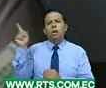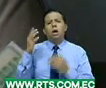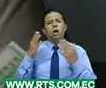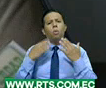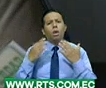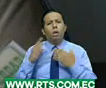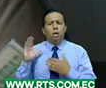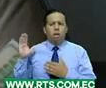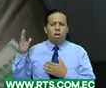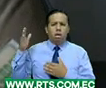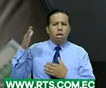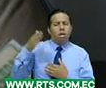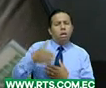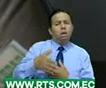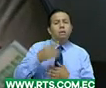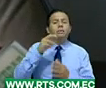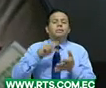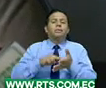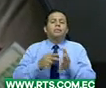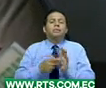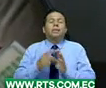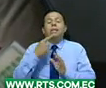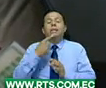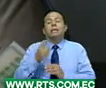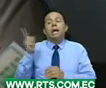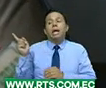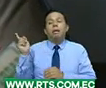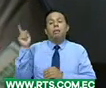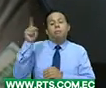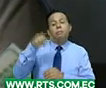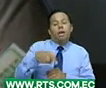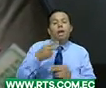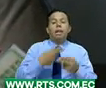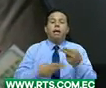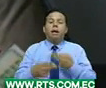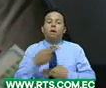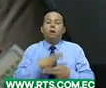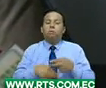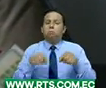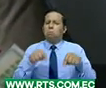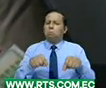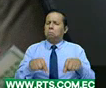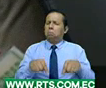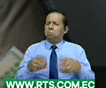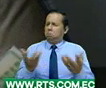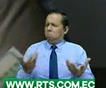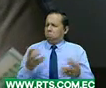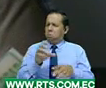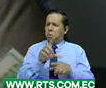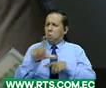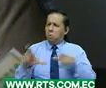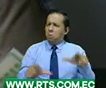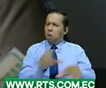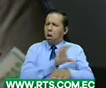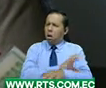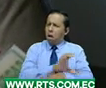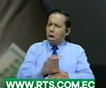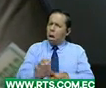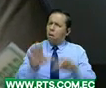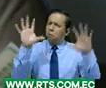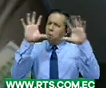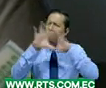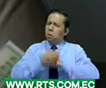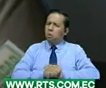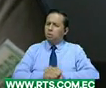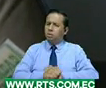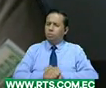concretar un supuesto negocio a esas horas de la noche en un lugar rural sin iluminación nos